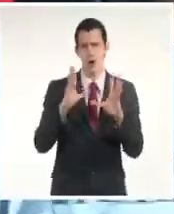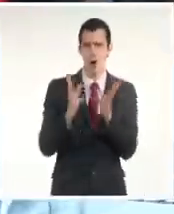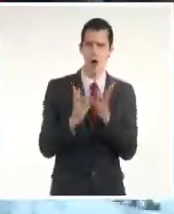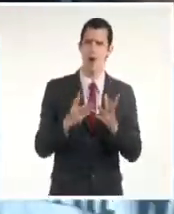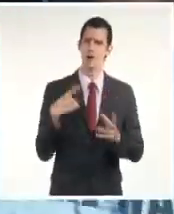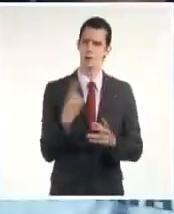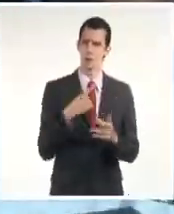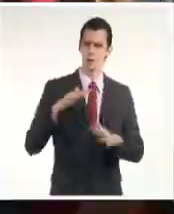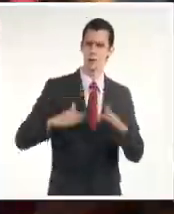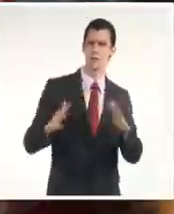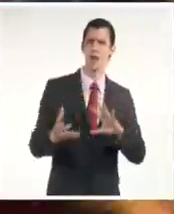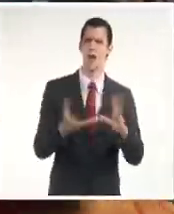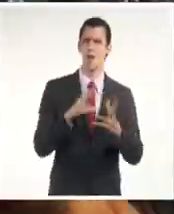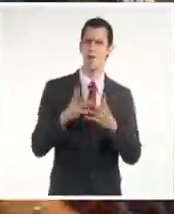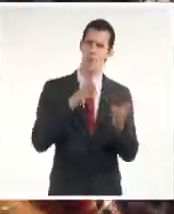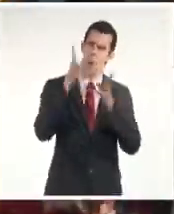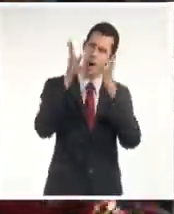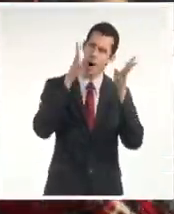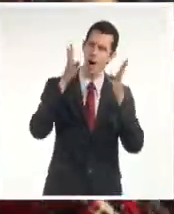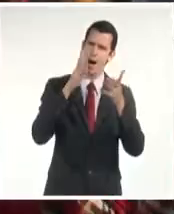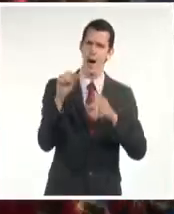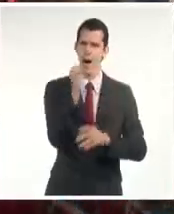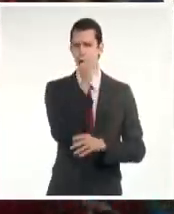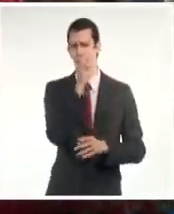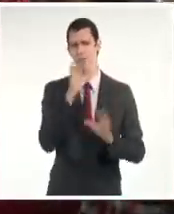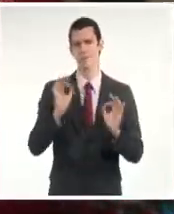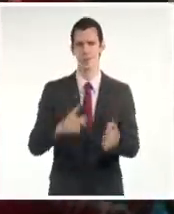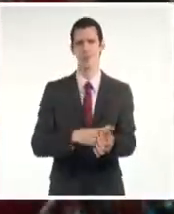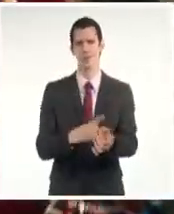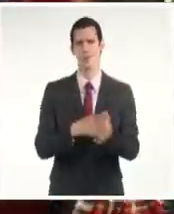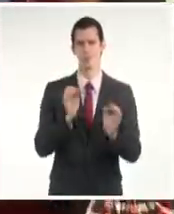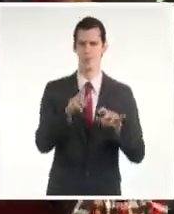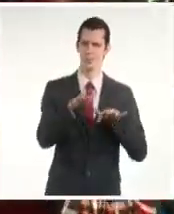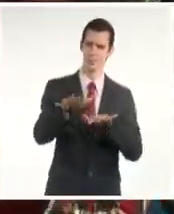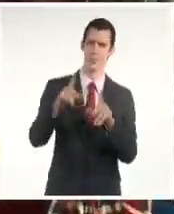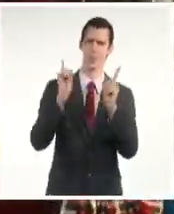Miguel Ángel Rivalta, Sistema Informativo de la Televisión Cubana.